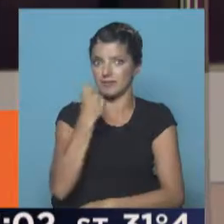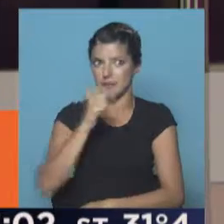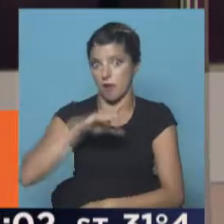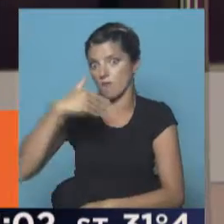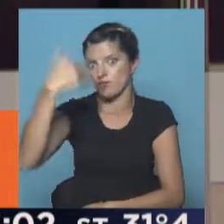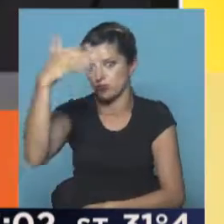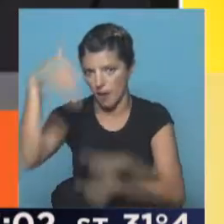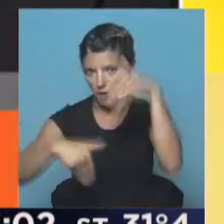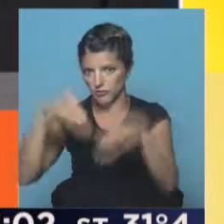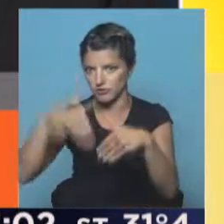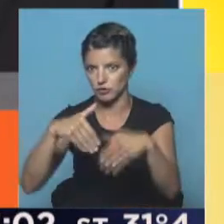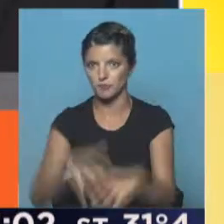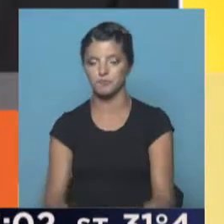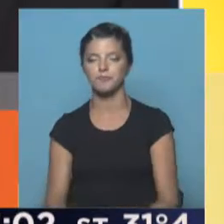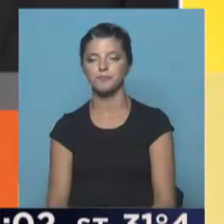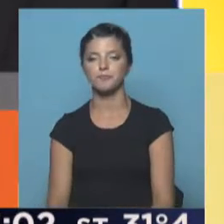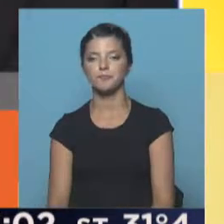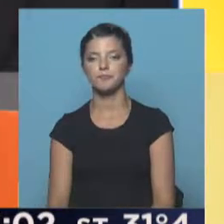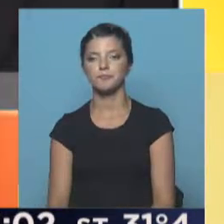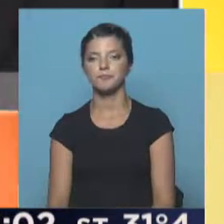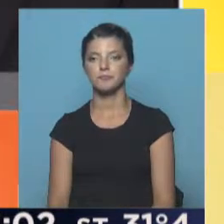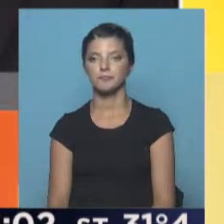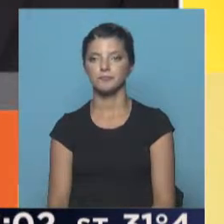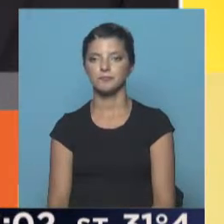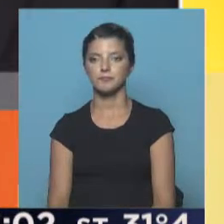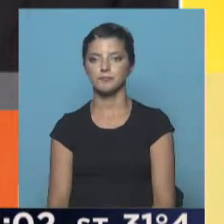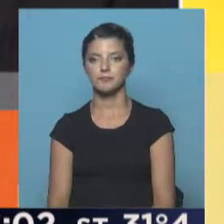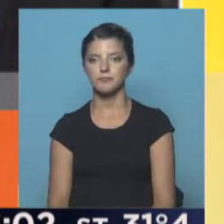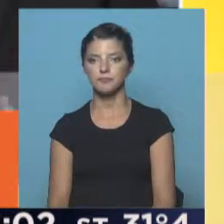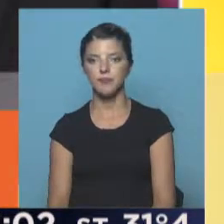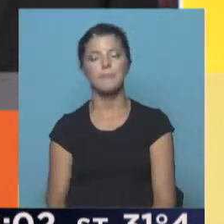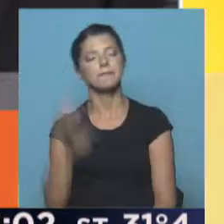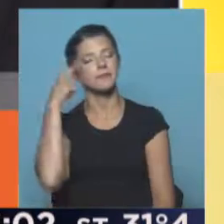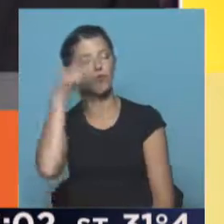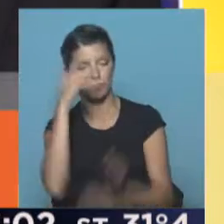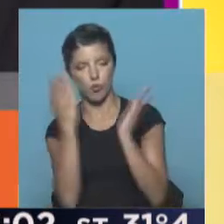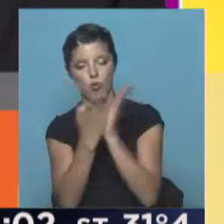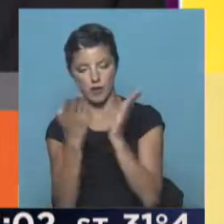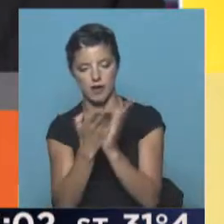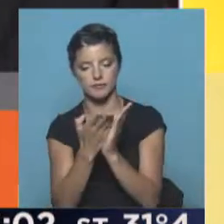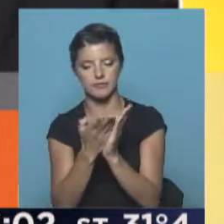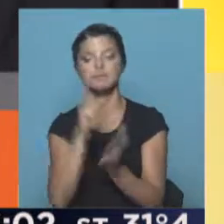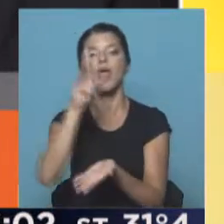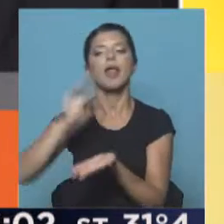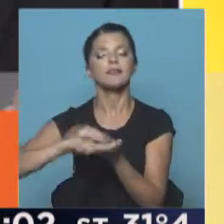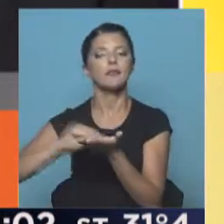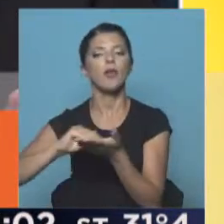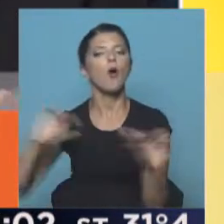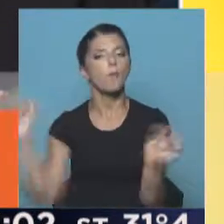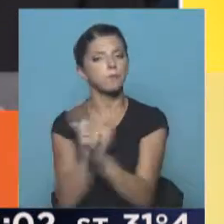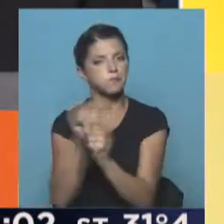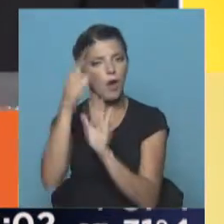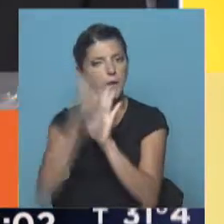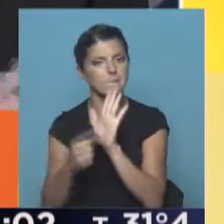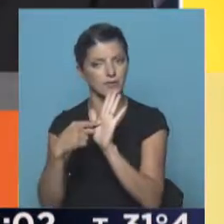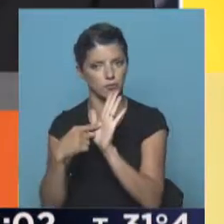como lo decíamos antes. Paradójicamente también, siguiendo tu razonamiento, el Senado termina votando el presupuesto por esta cuestión